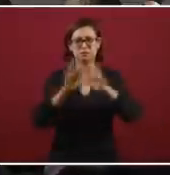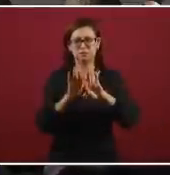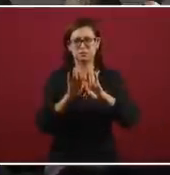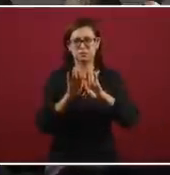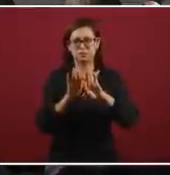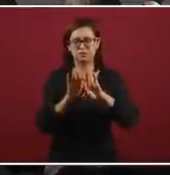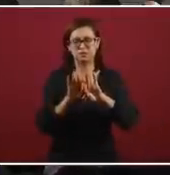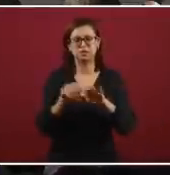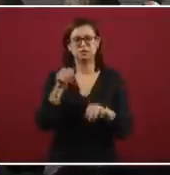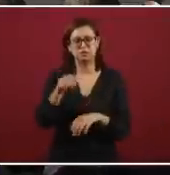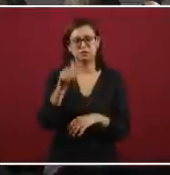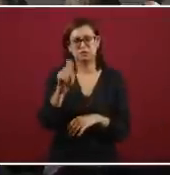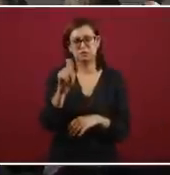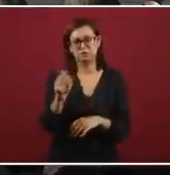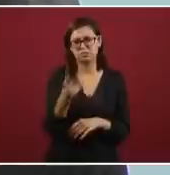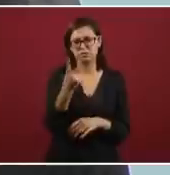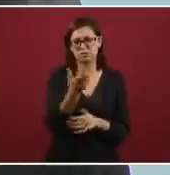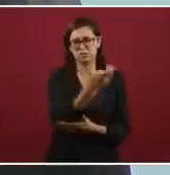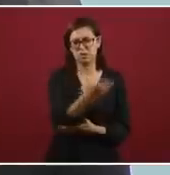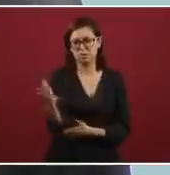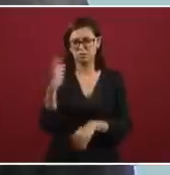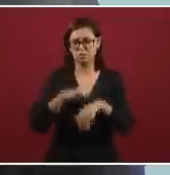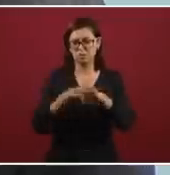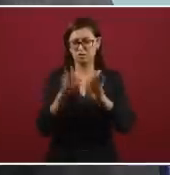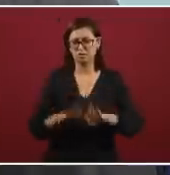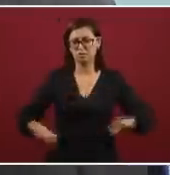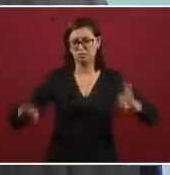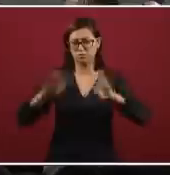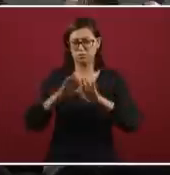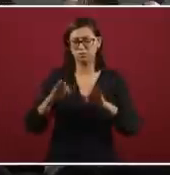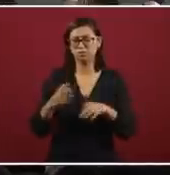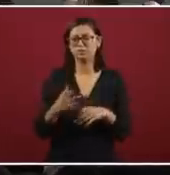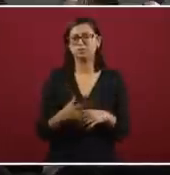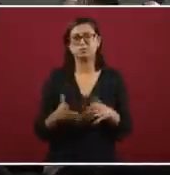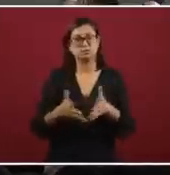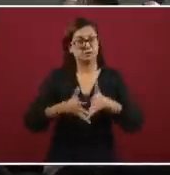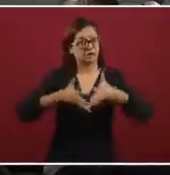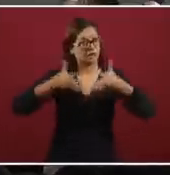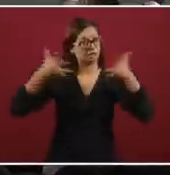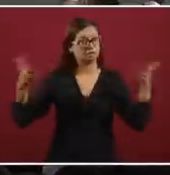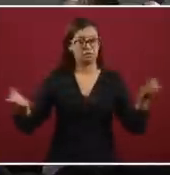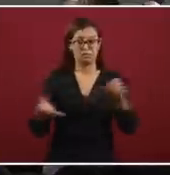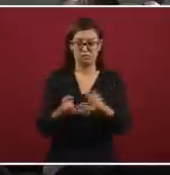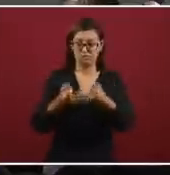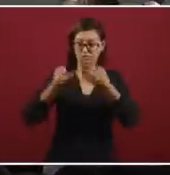los 22 campos que se están desarrollando este año. Es un campo gigante, Isachi.